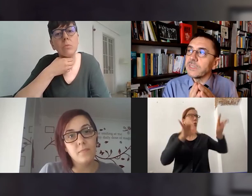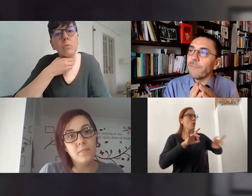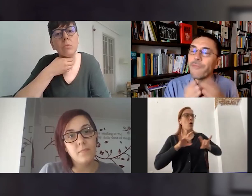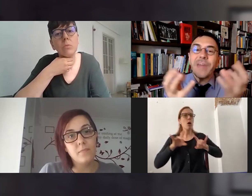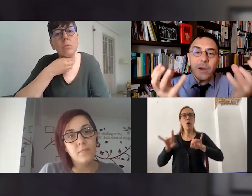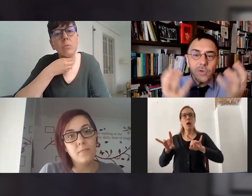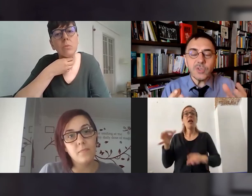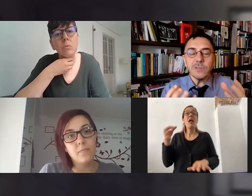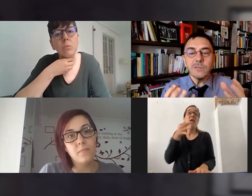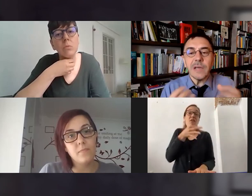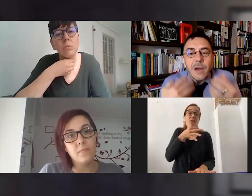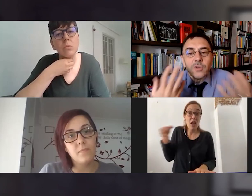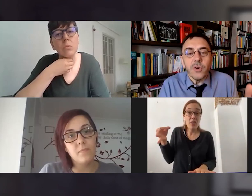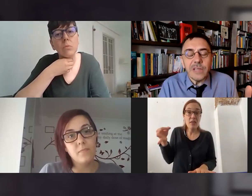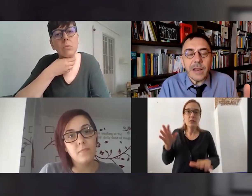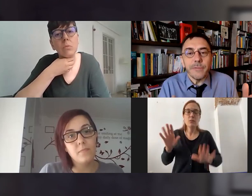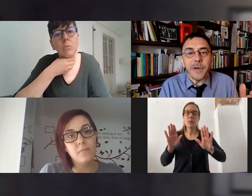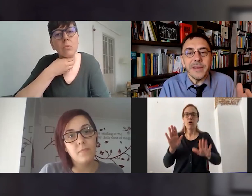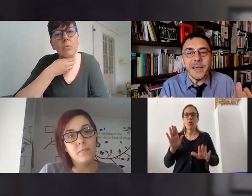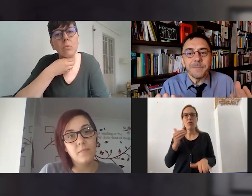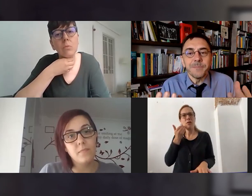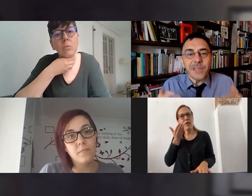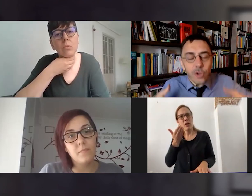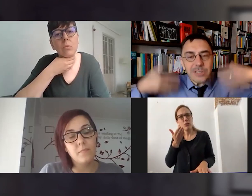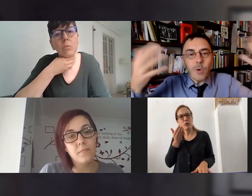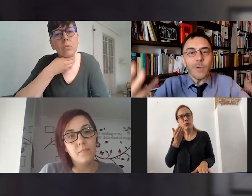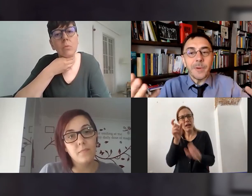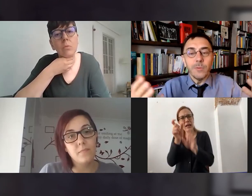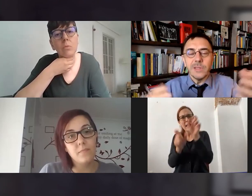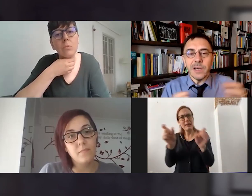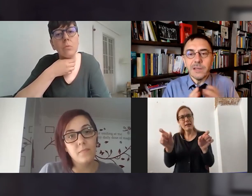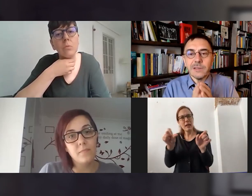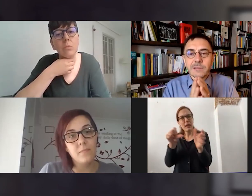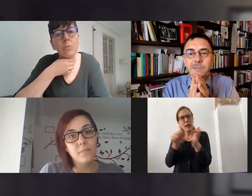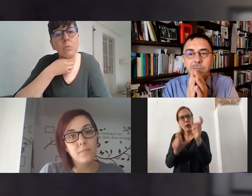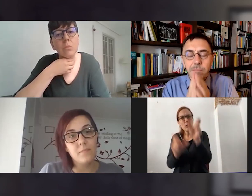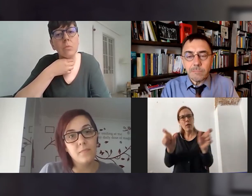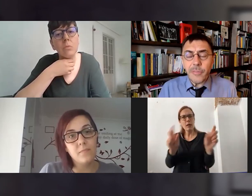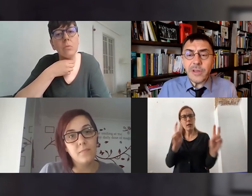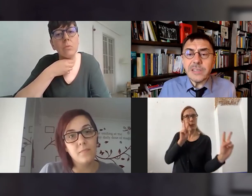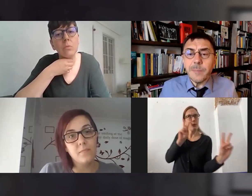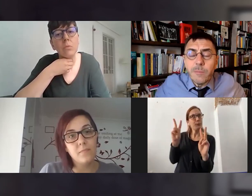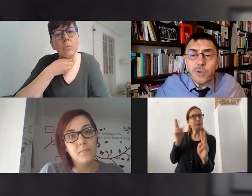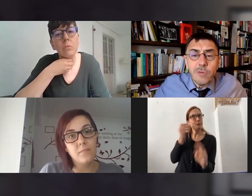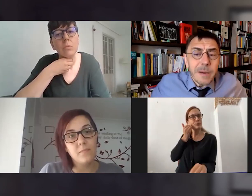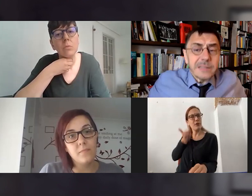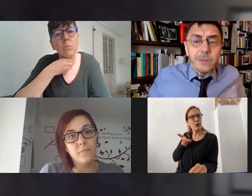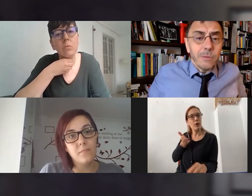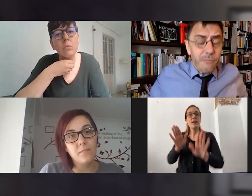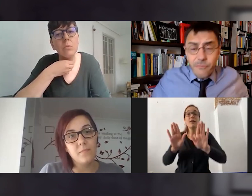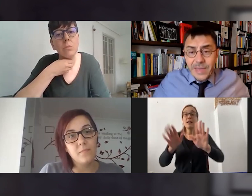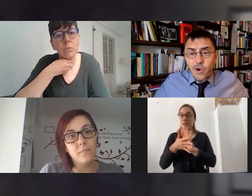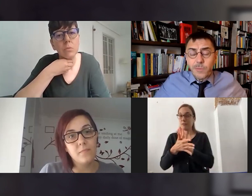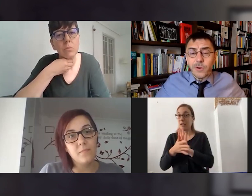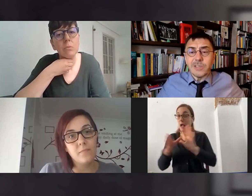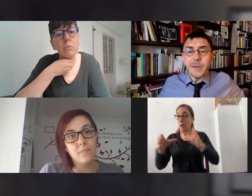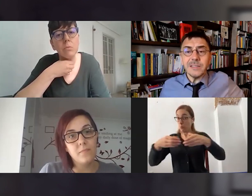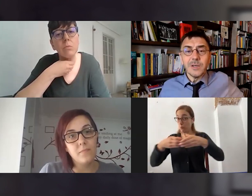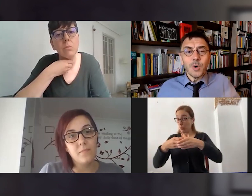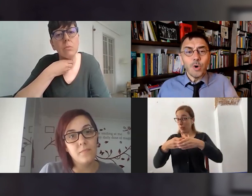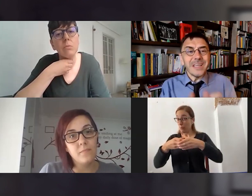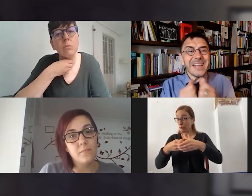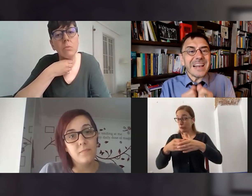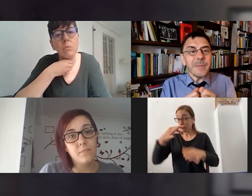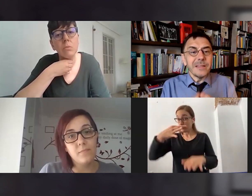pues feos a los ojos de la ciudadanía. Y os devuelvo la pregunta, ¿Va a hacerse Podemos un partido feo como los